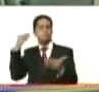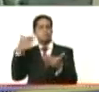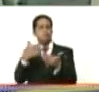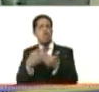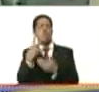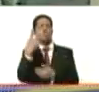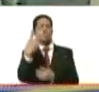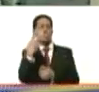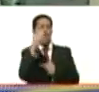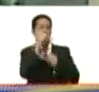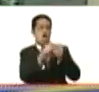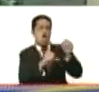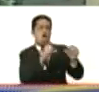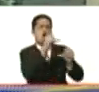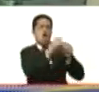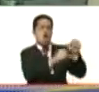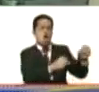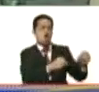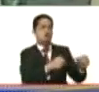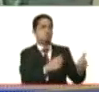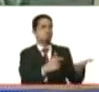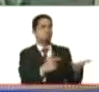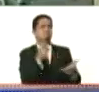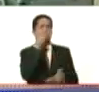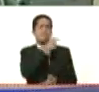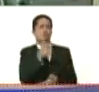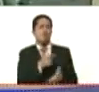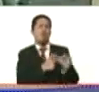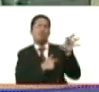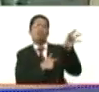2 siglos de saqueo a nuestras riquezas,